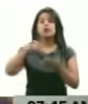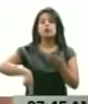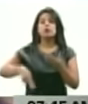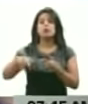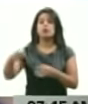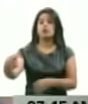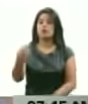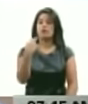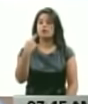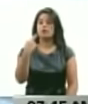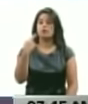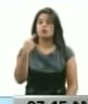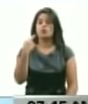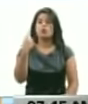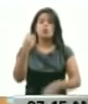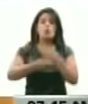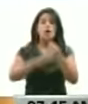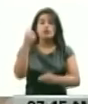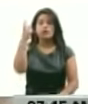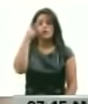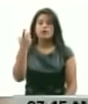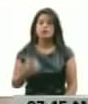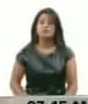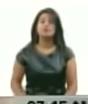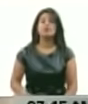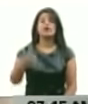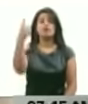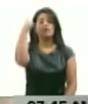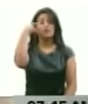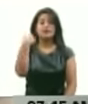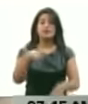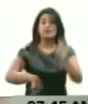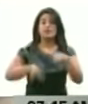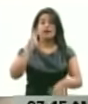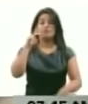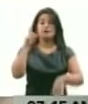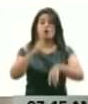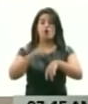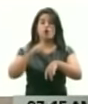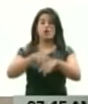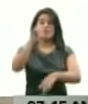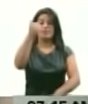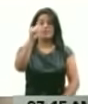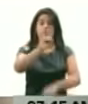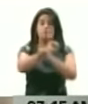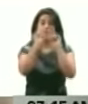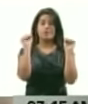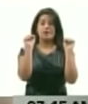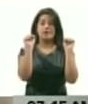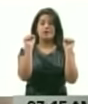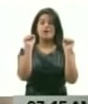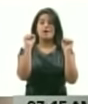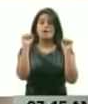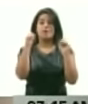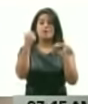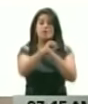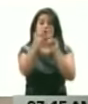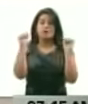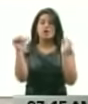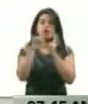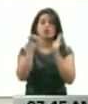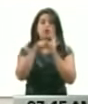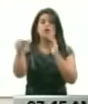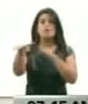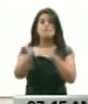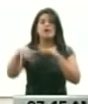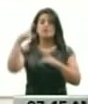está viendo hoy, ¿cómo hacer? ¿Cuándo es esa actividad? Es el día 13 a las 10 de la mañana en la Plaza Bolívar de Caracas.